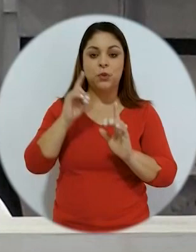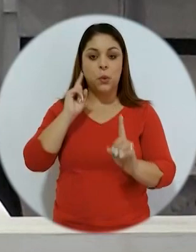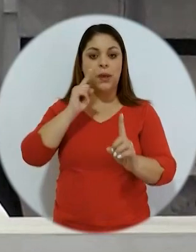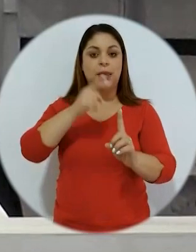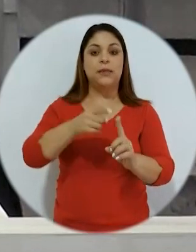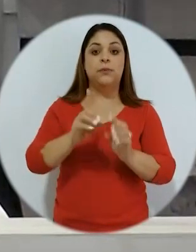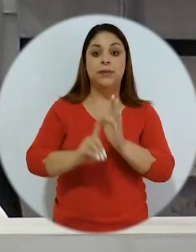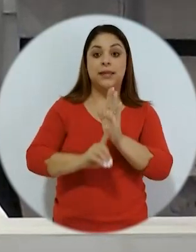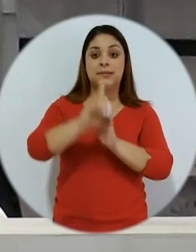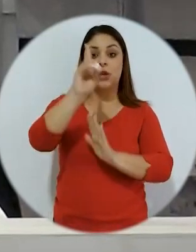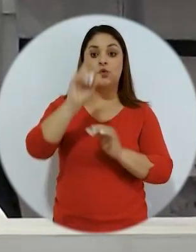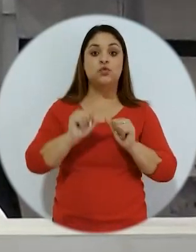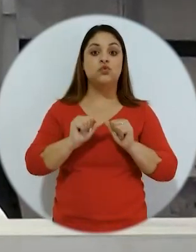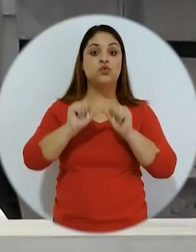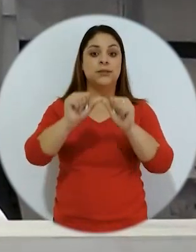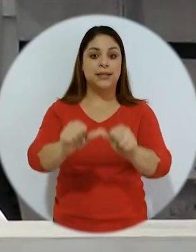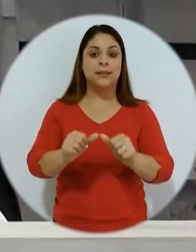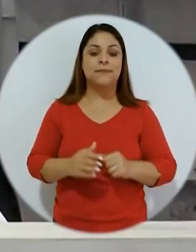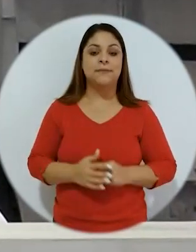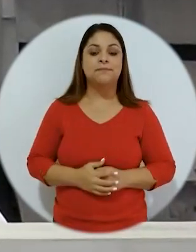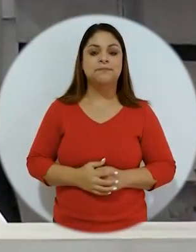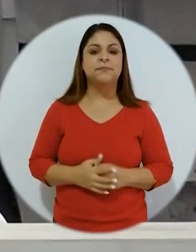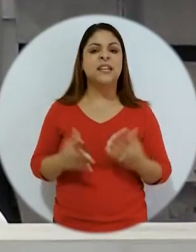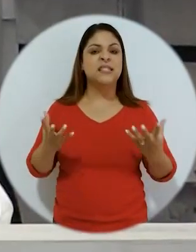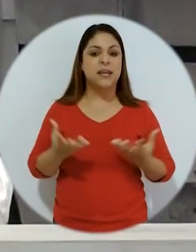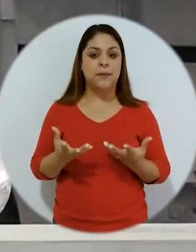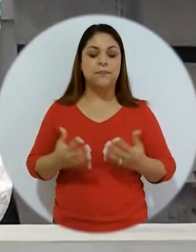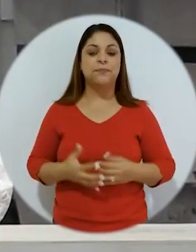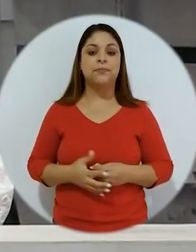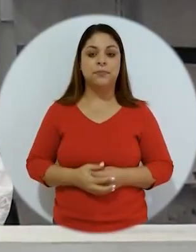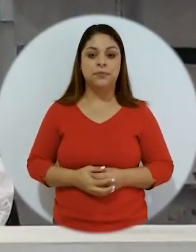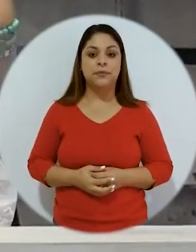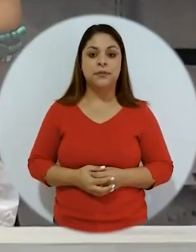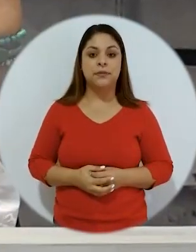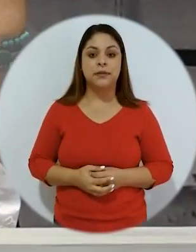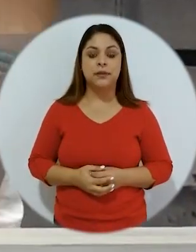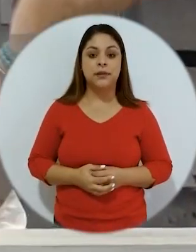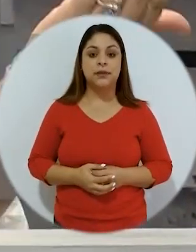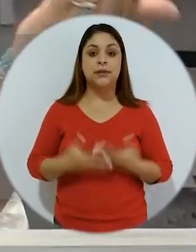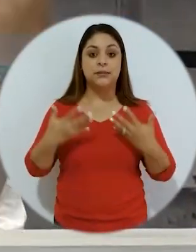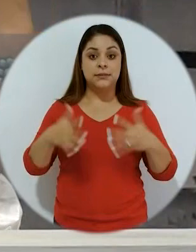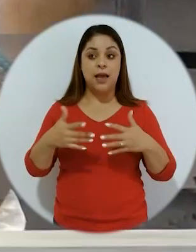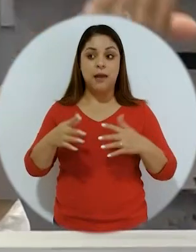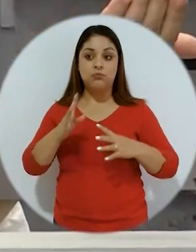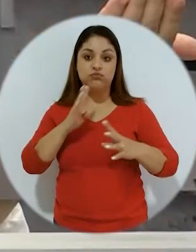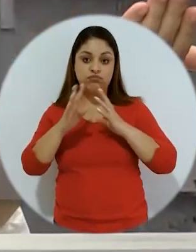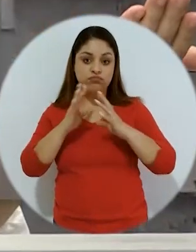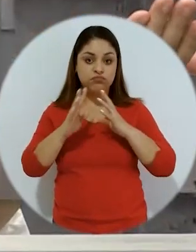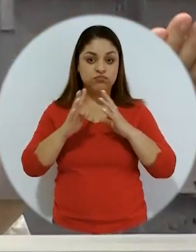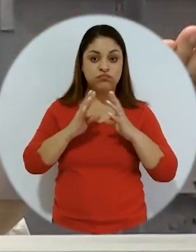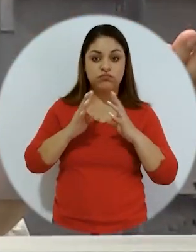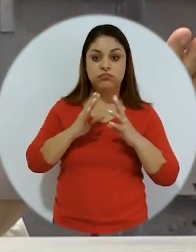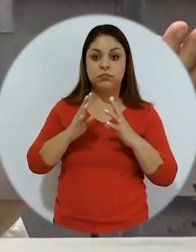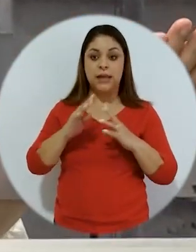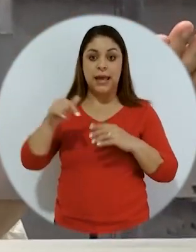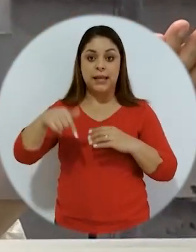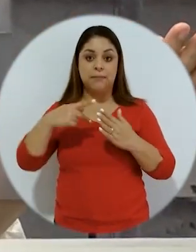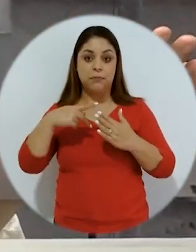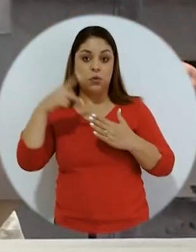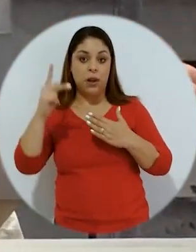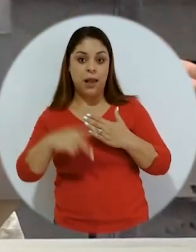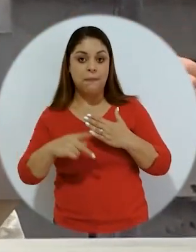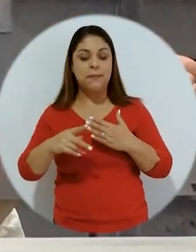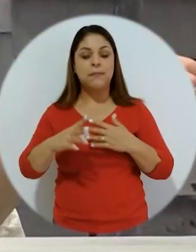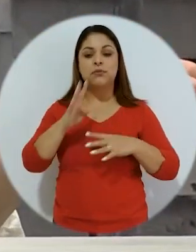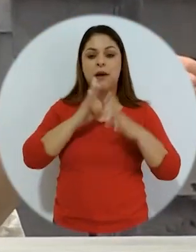los objetivos de desarrollo sostenible, es que en lo que hemos conversado en el transcurso